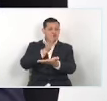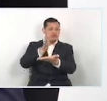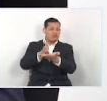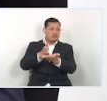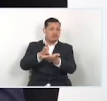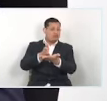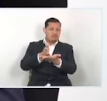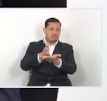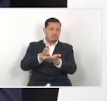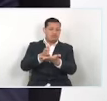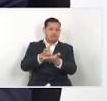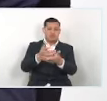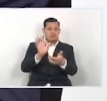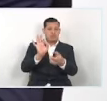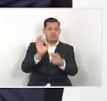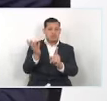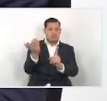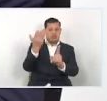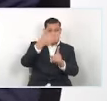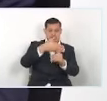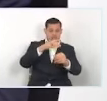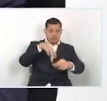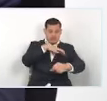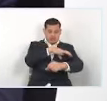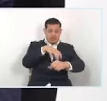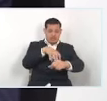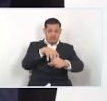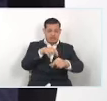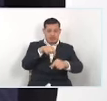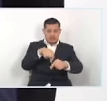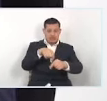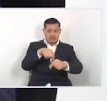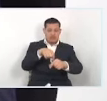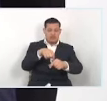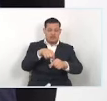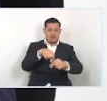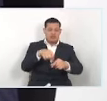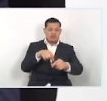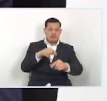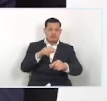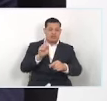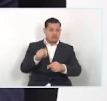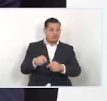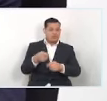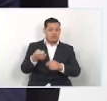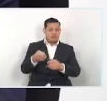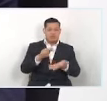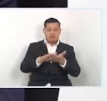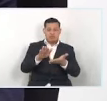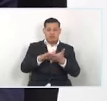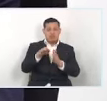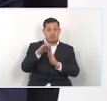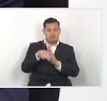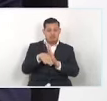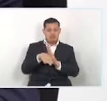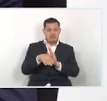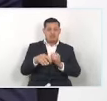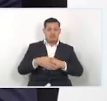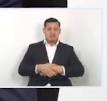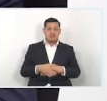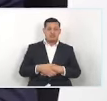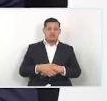digamos, supermercado de gran tamaño aquí en Santa Elena, y también están yendo a los